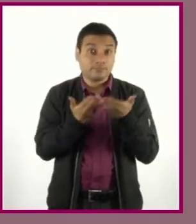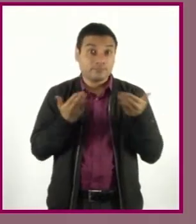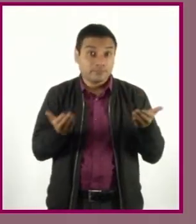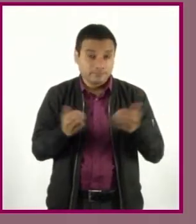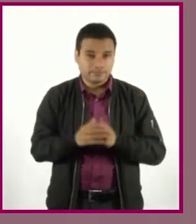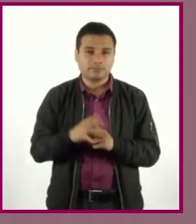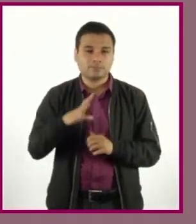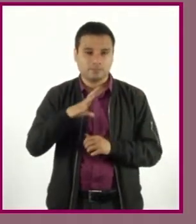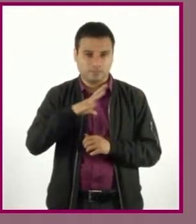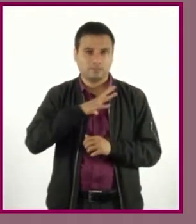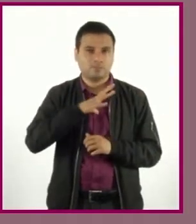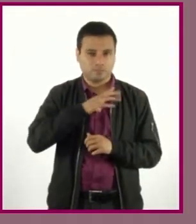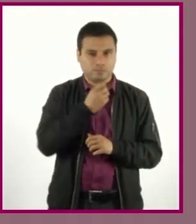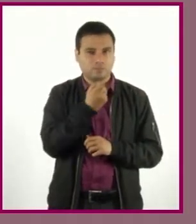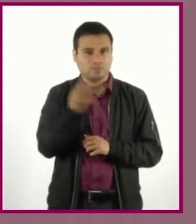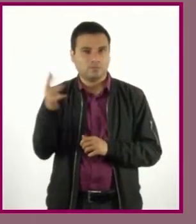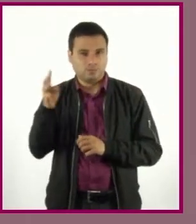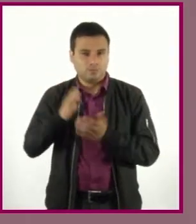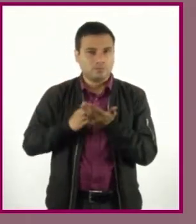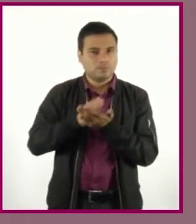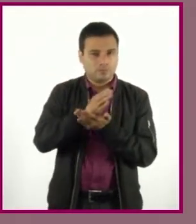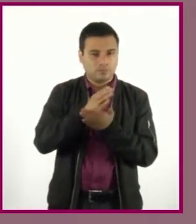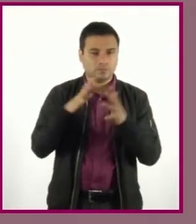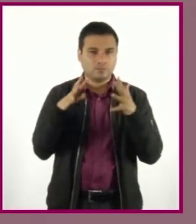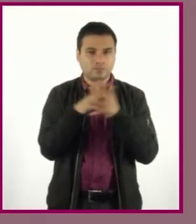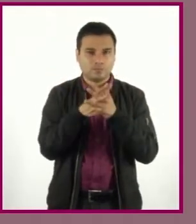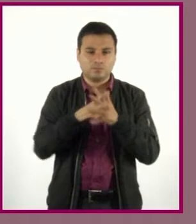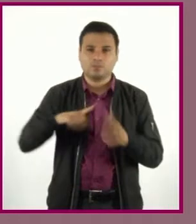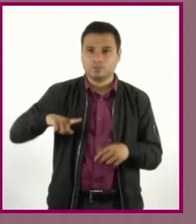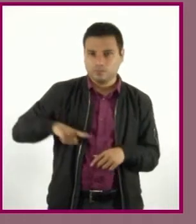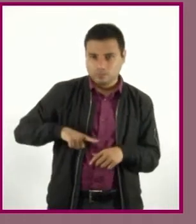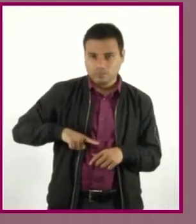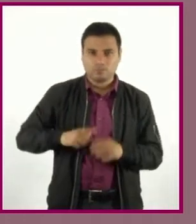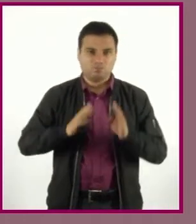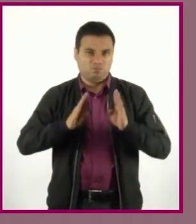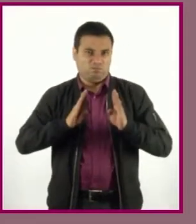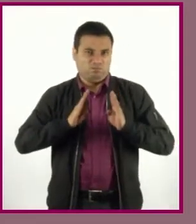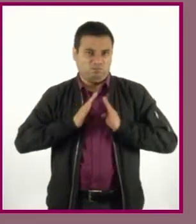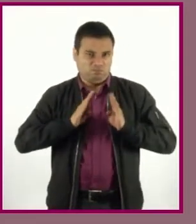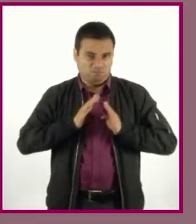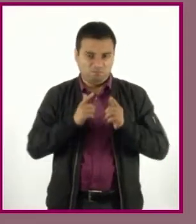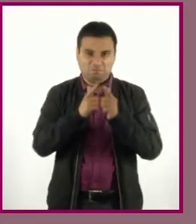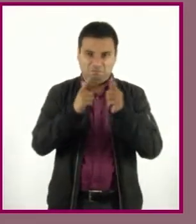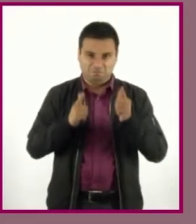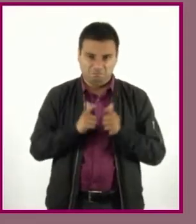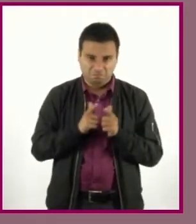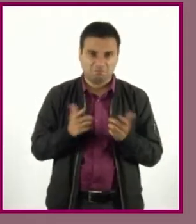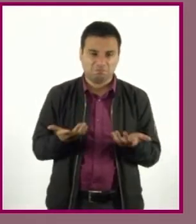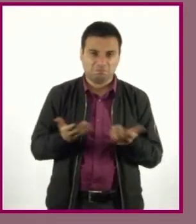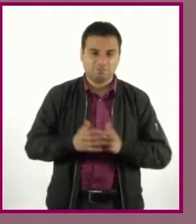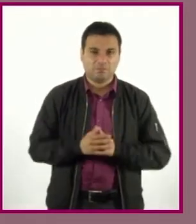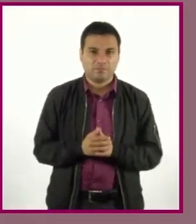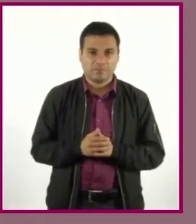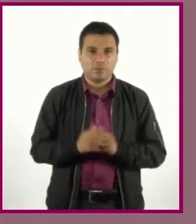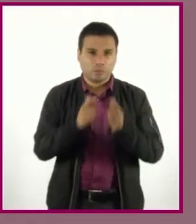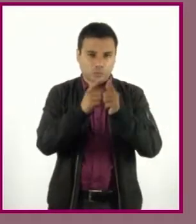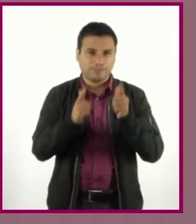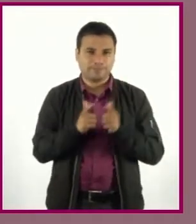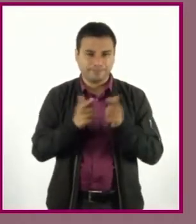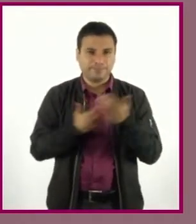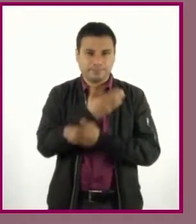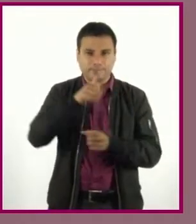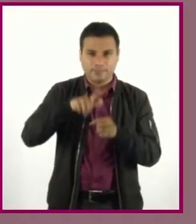los actores que intervienen en el conflicto: el gobierno, el ejército y sus grupos armados, la Coalición Nacional